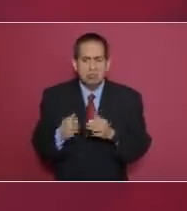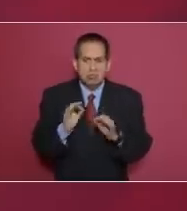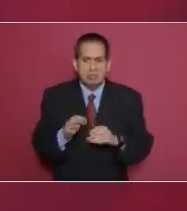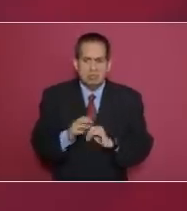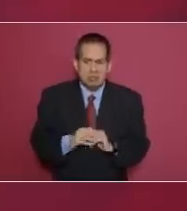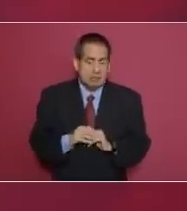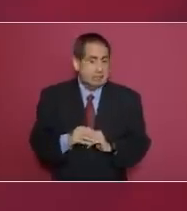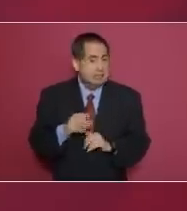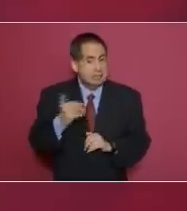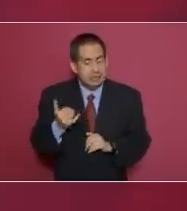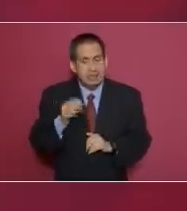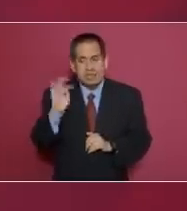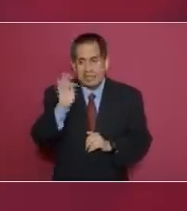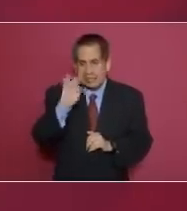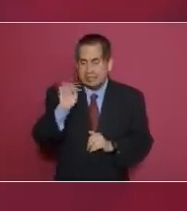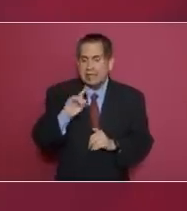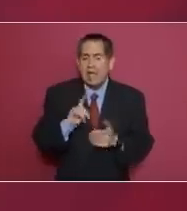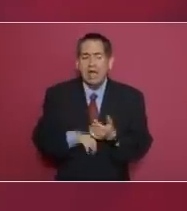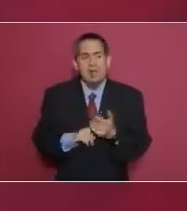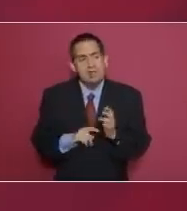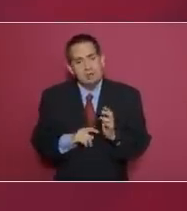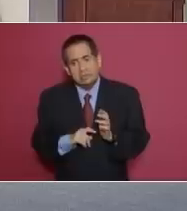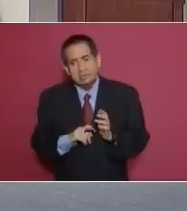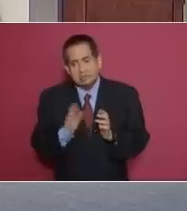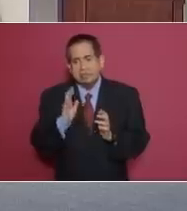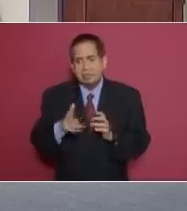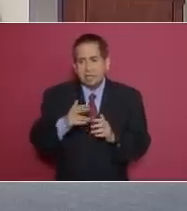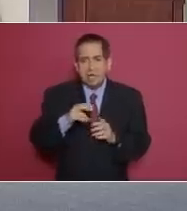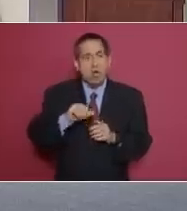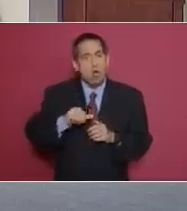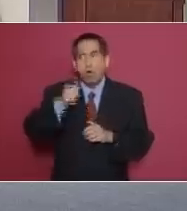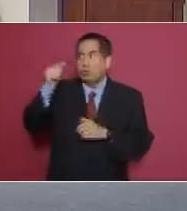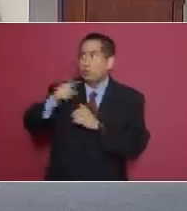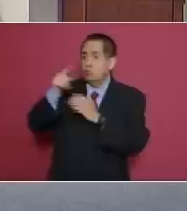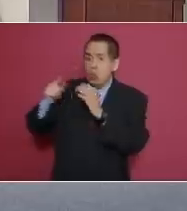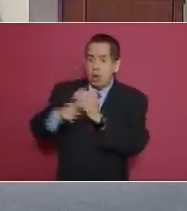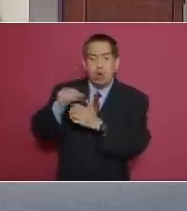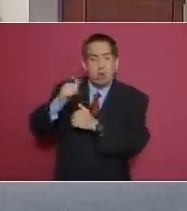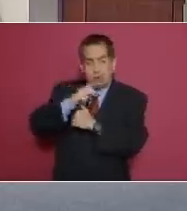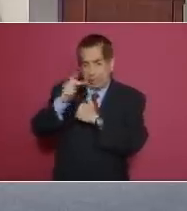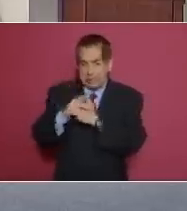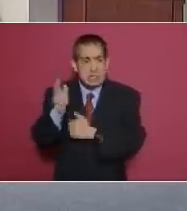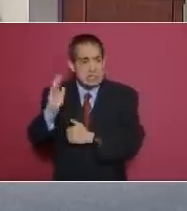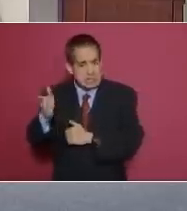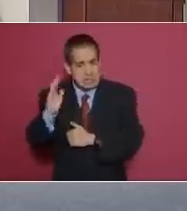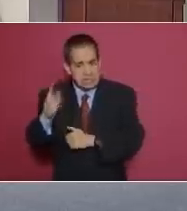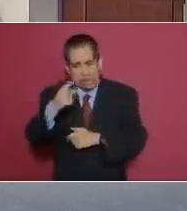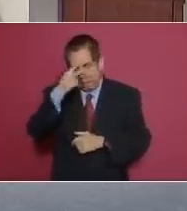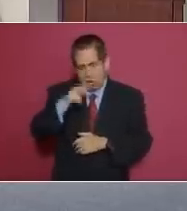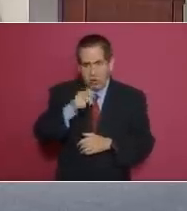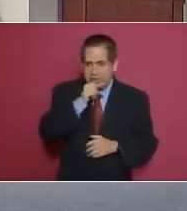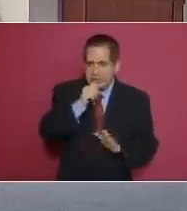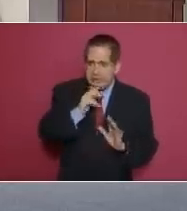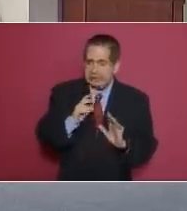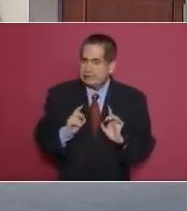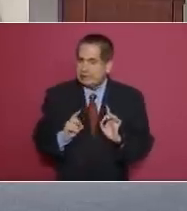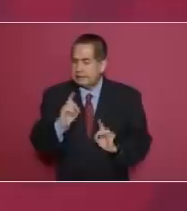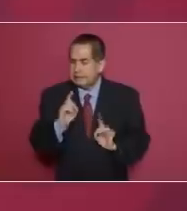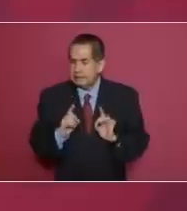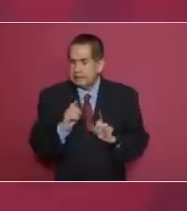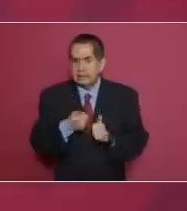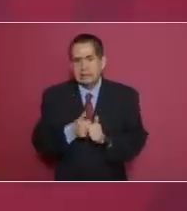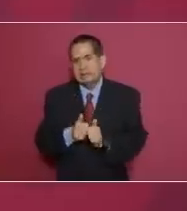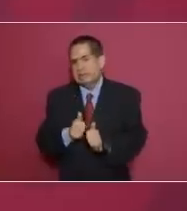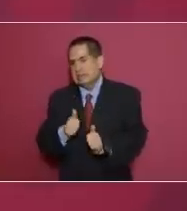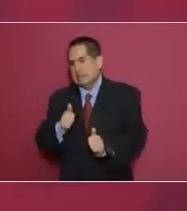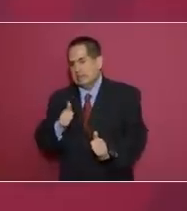es algo que ya se está llevando a cabo en otras partes, en otros países. En México hay mucho